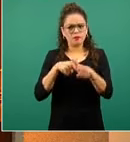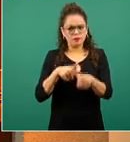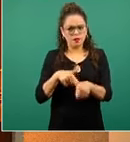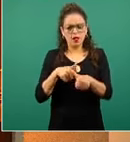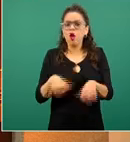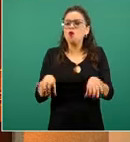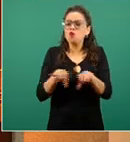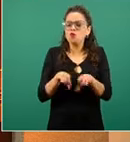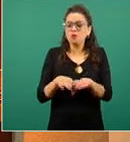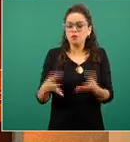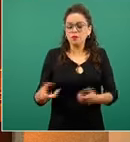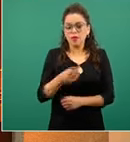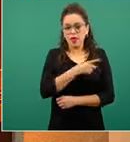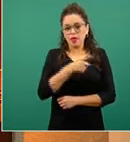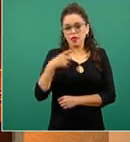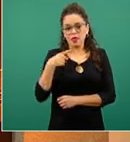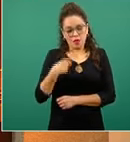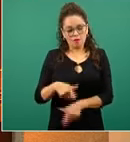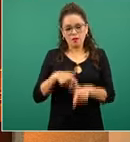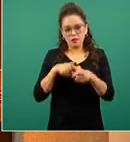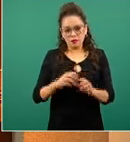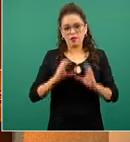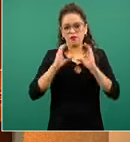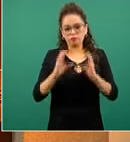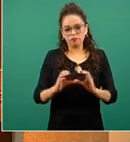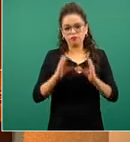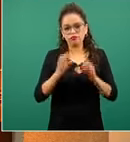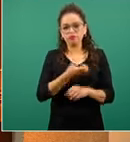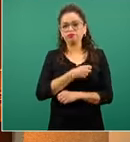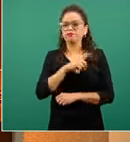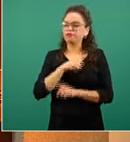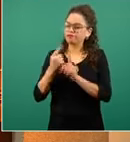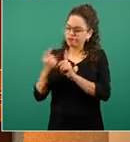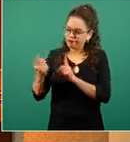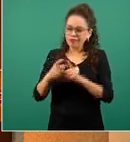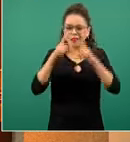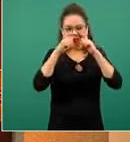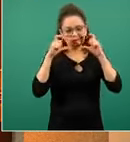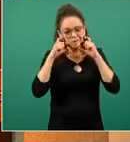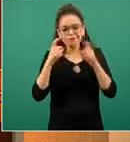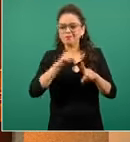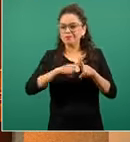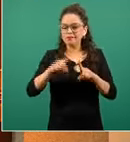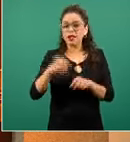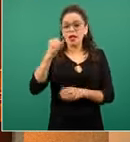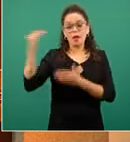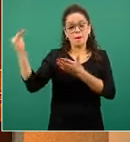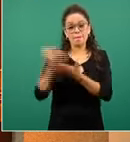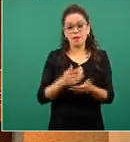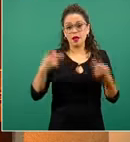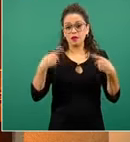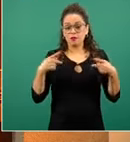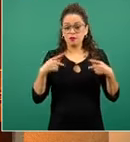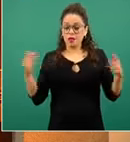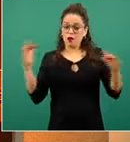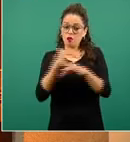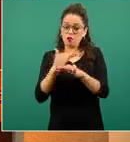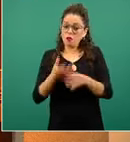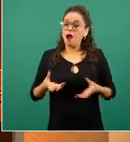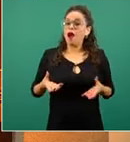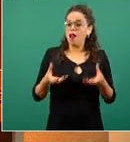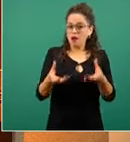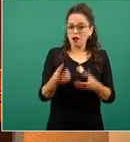también mantenerse las acciones de prevención y la disminución de la movilidad en cada una de estas